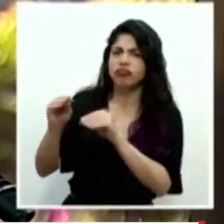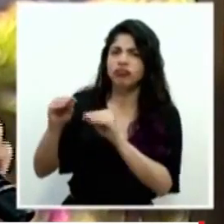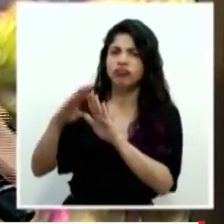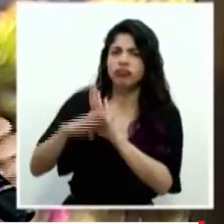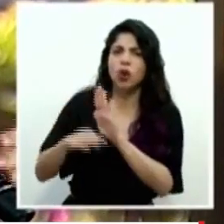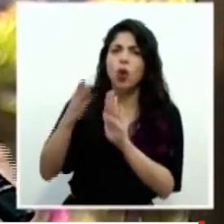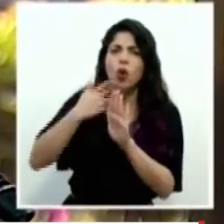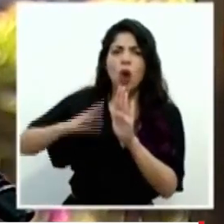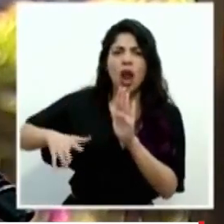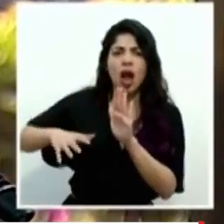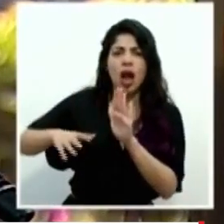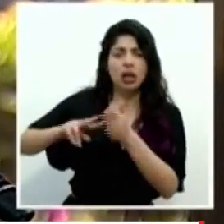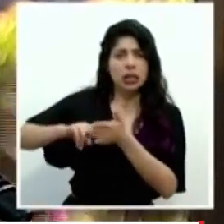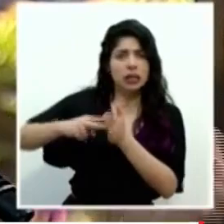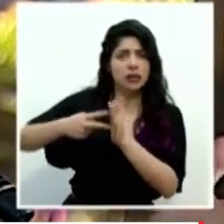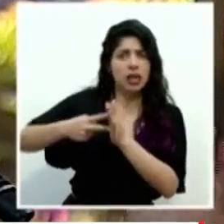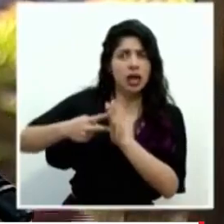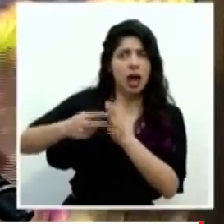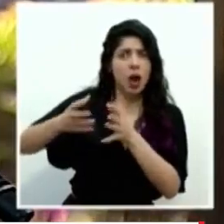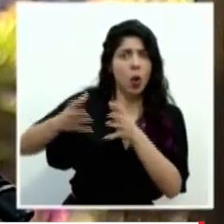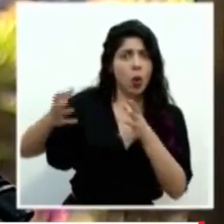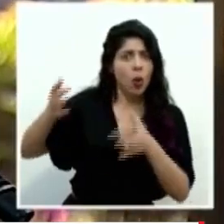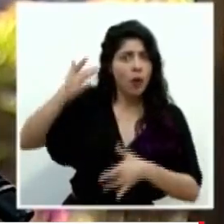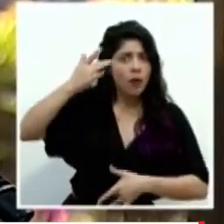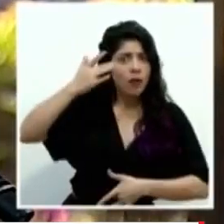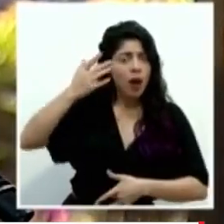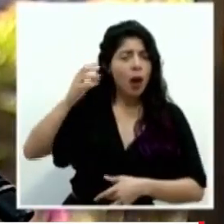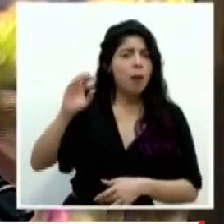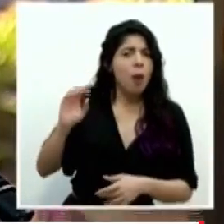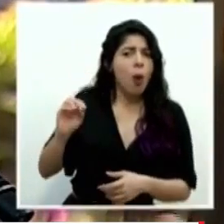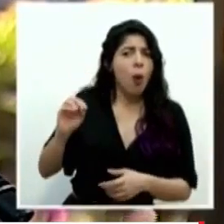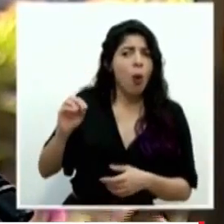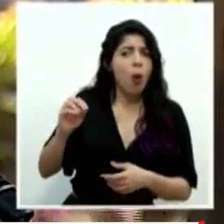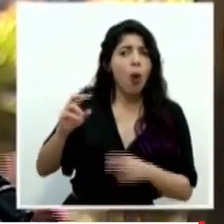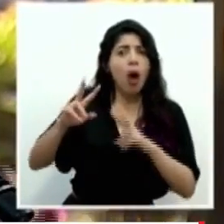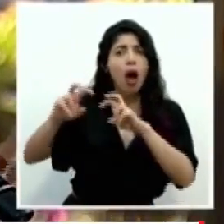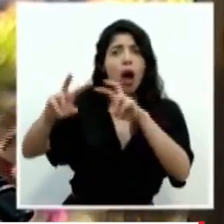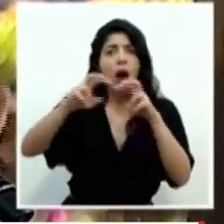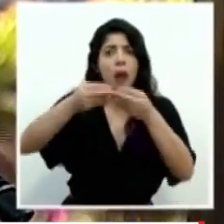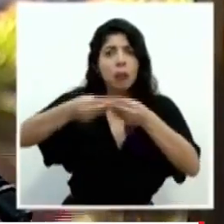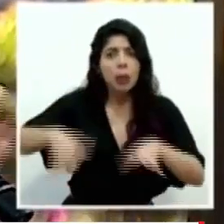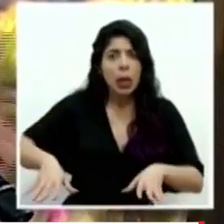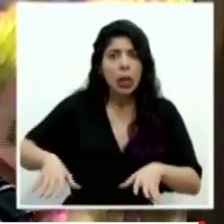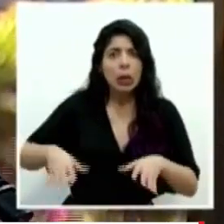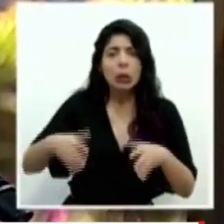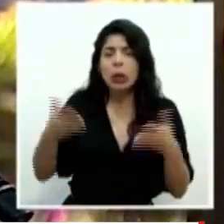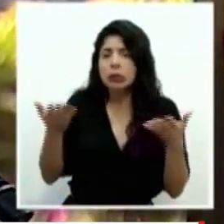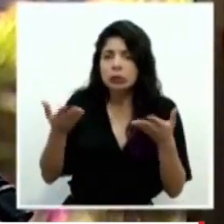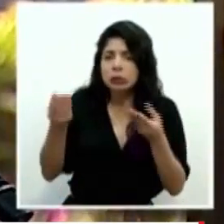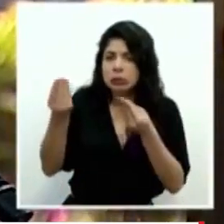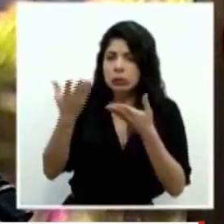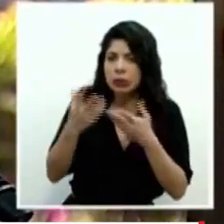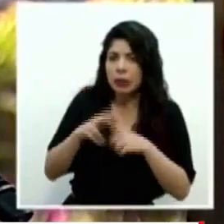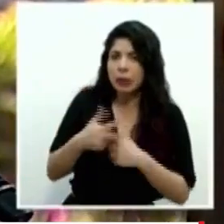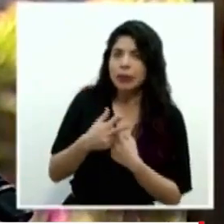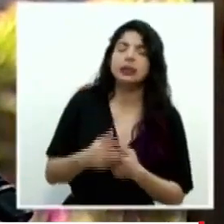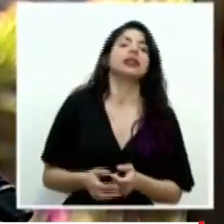lista de alerta naranja. ¿Es por un aumento de casos? ¿Es por pérdida de rastro epidemiológico? Eso es para